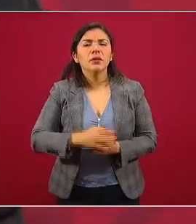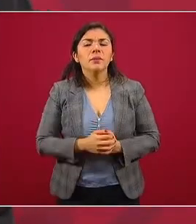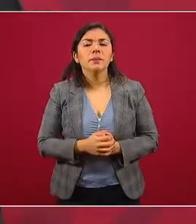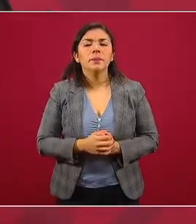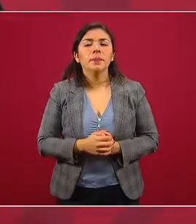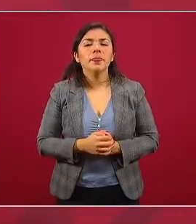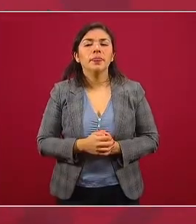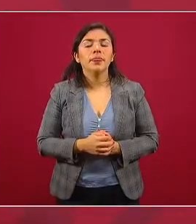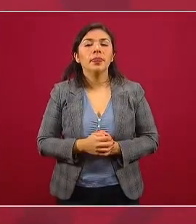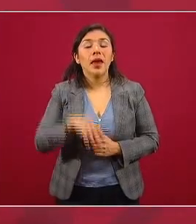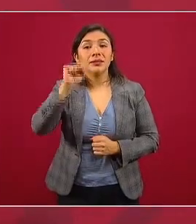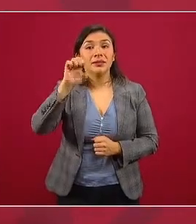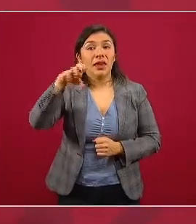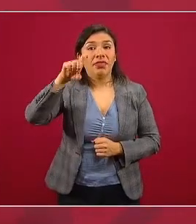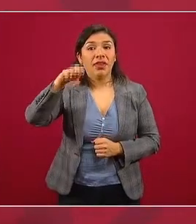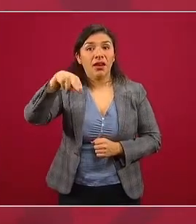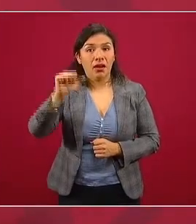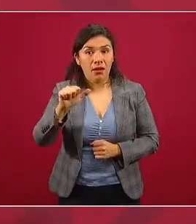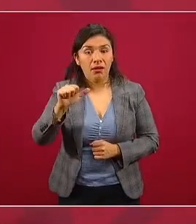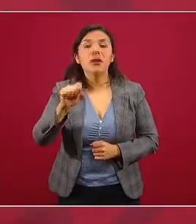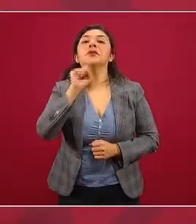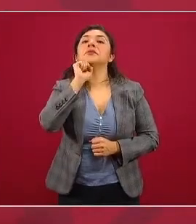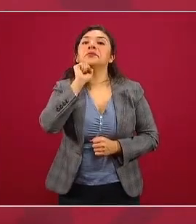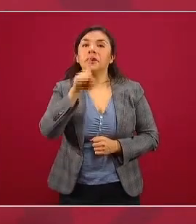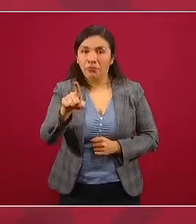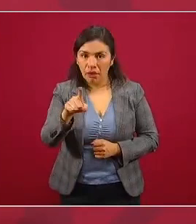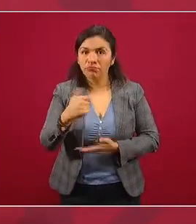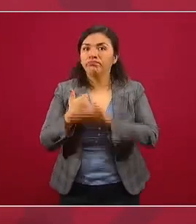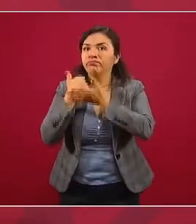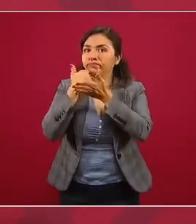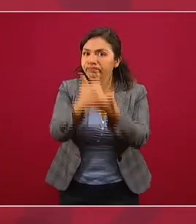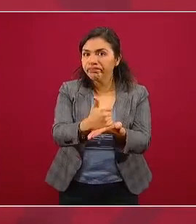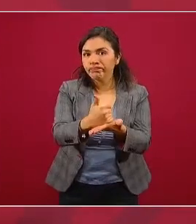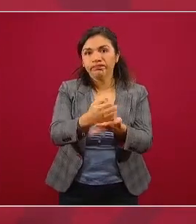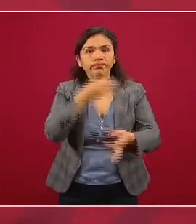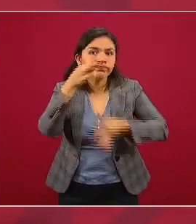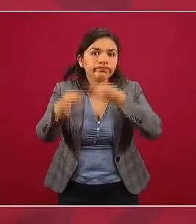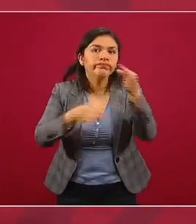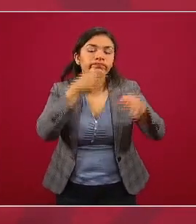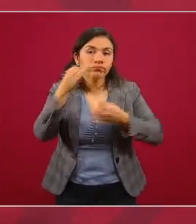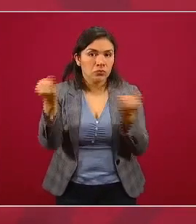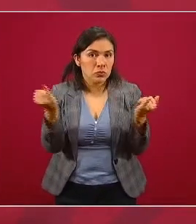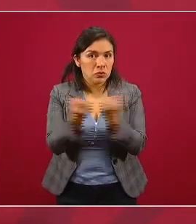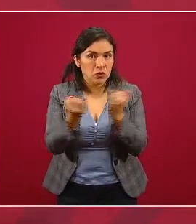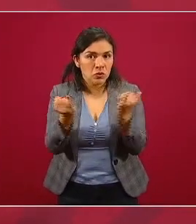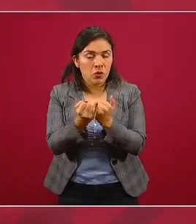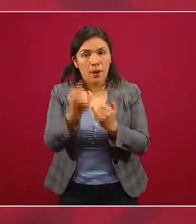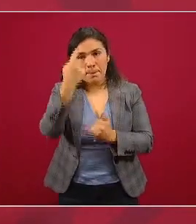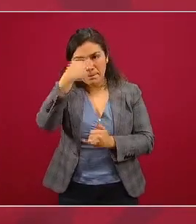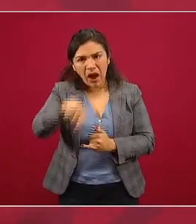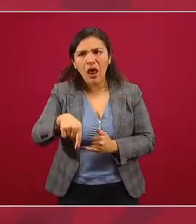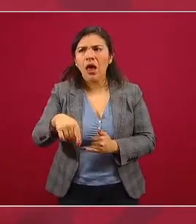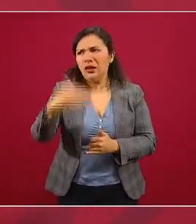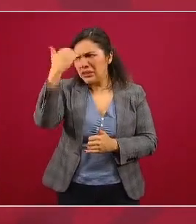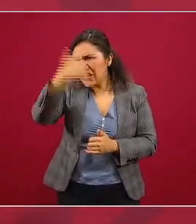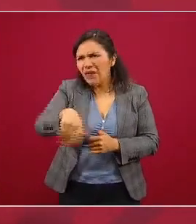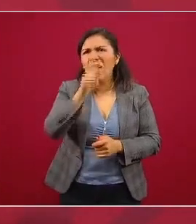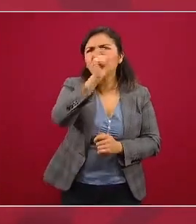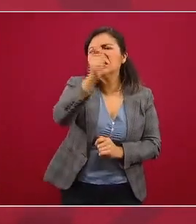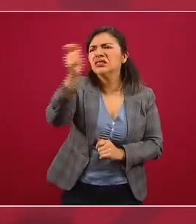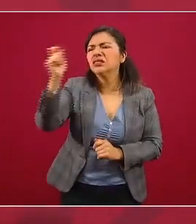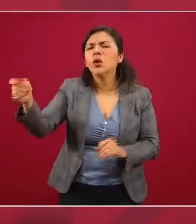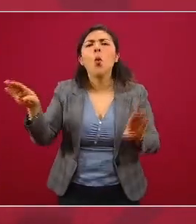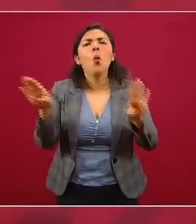la Secretaría de la Defensa nos está ayudando a saber